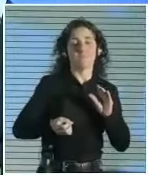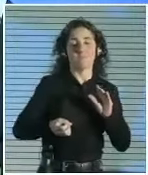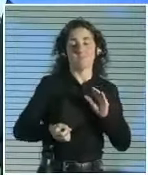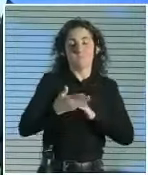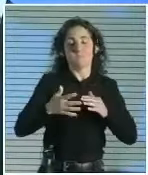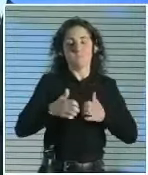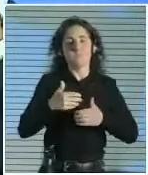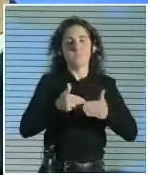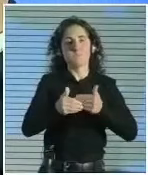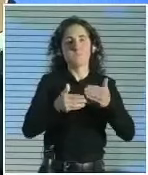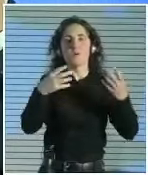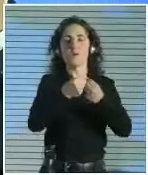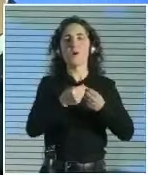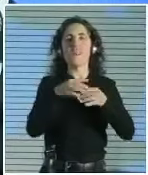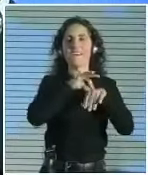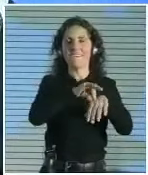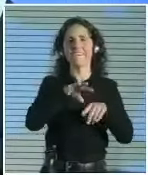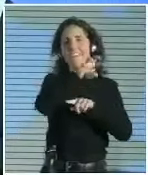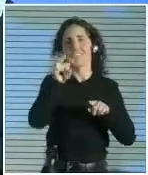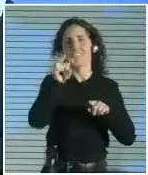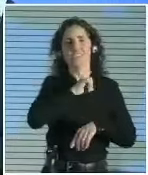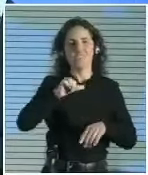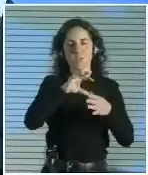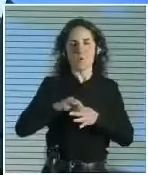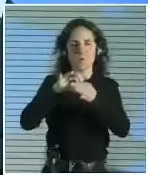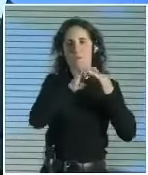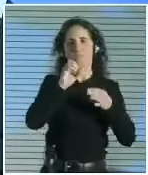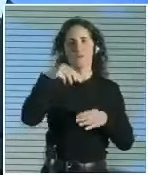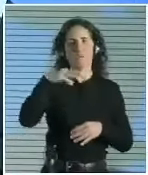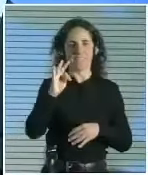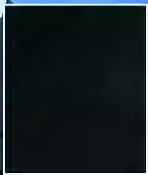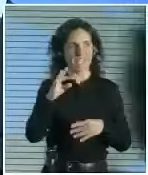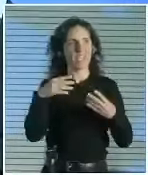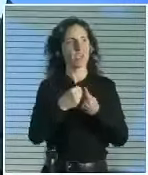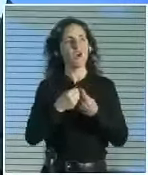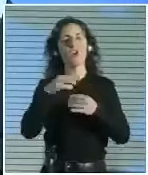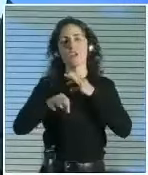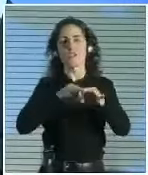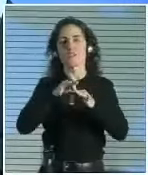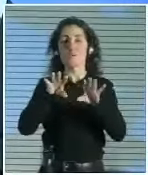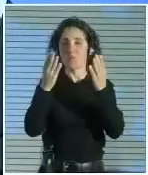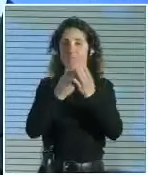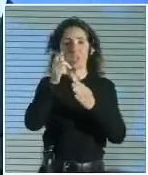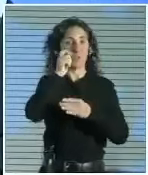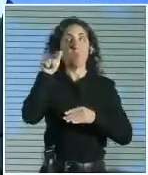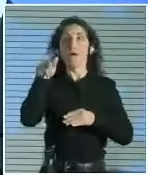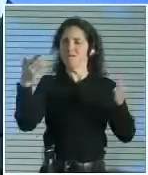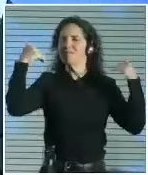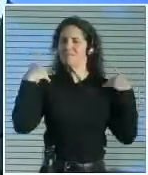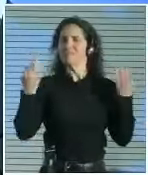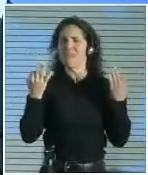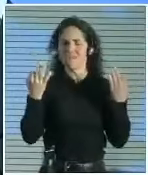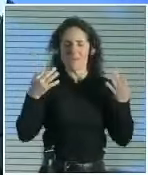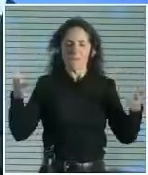Unidas, que tiene el mandato de promover un mejor turismo. Estoy verdaderamente contento de estar aquí con ustedes hoy.